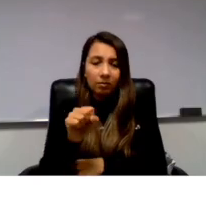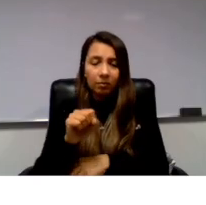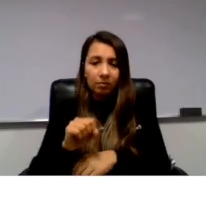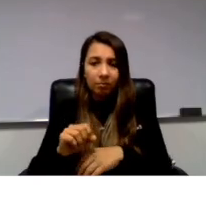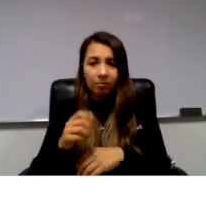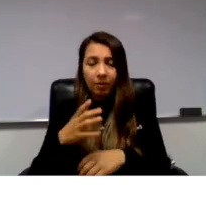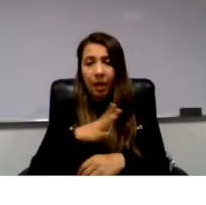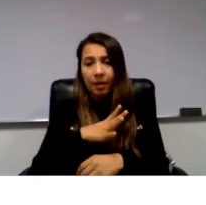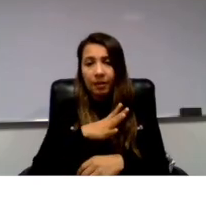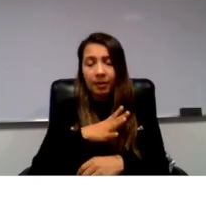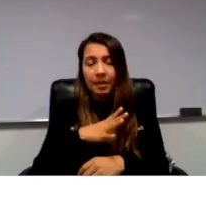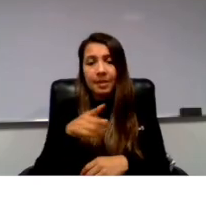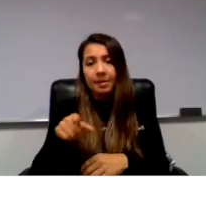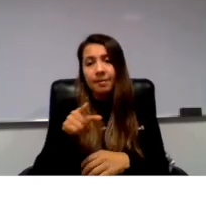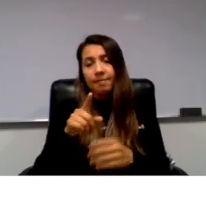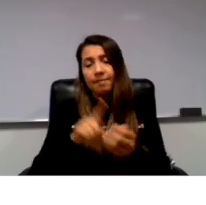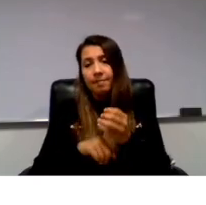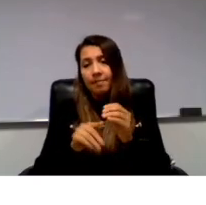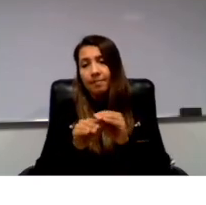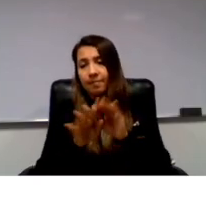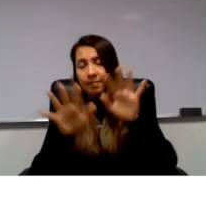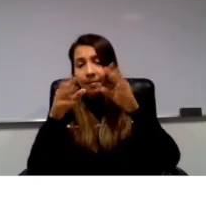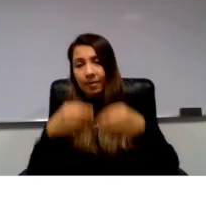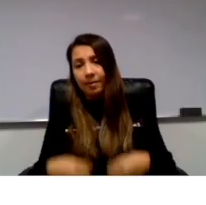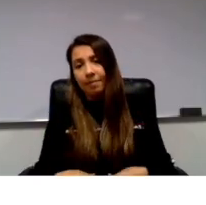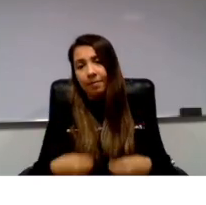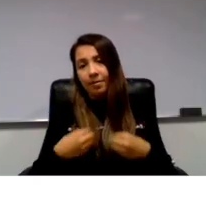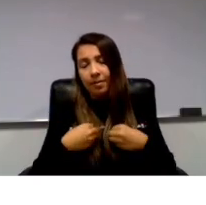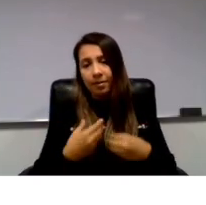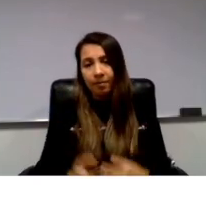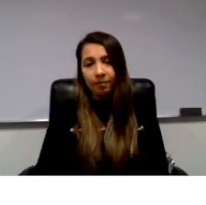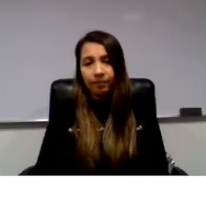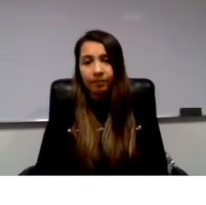Entonces, están ahí mezcladas en el árbol de la vida. Uh-huh.